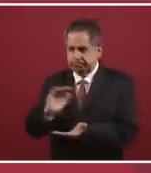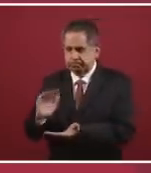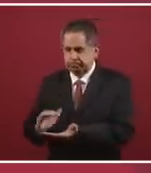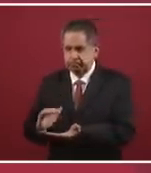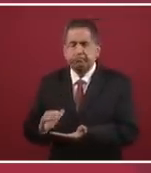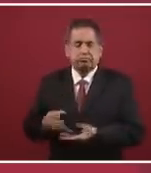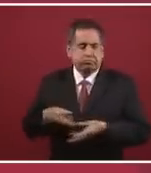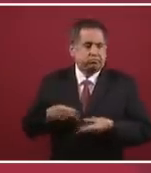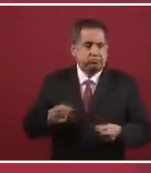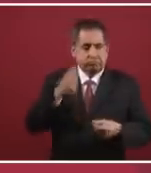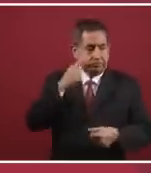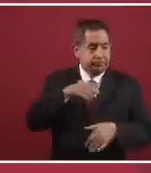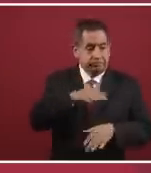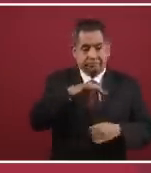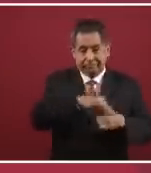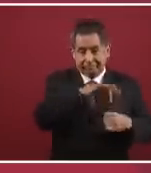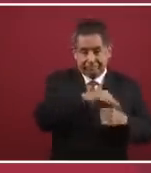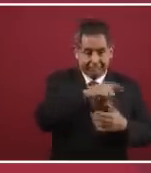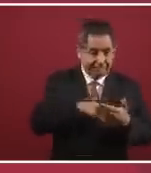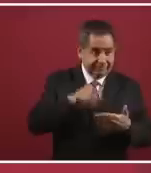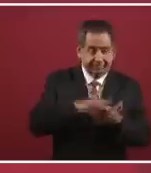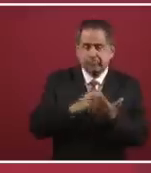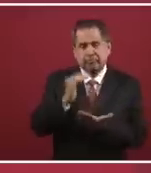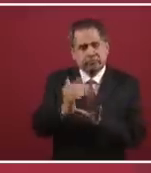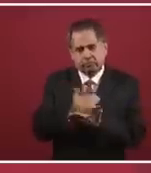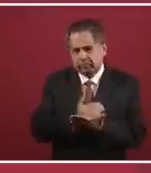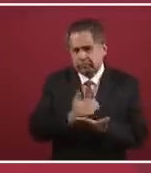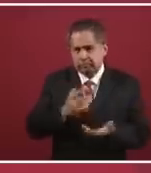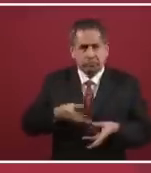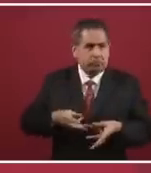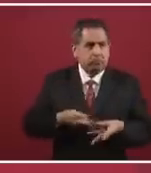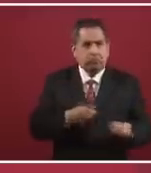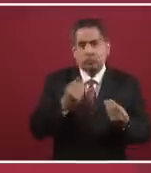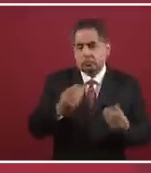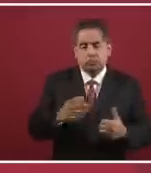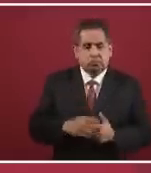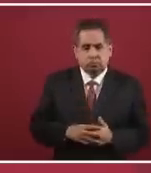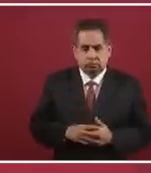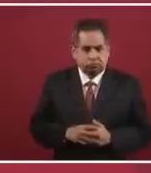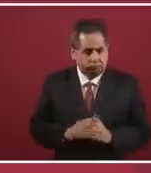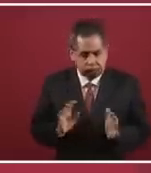en los procesos electorales si estamos dispuestos